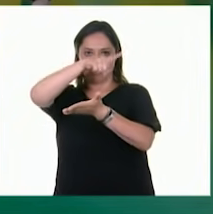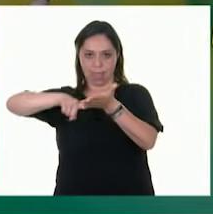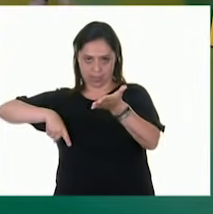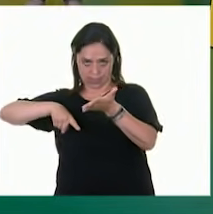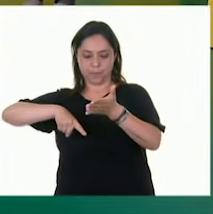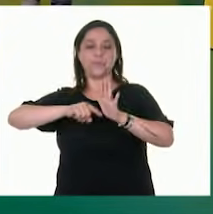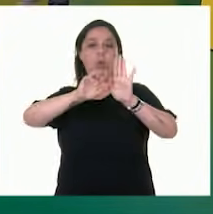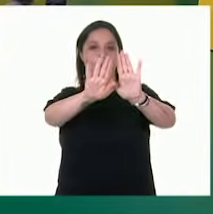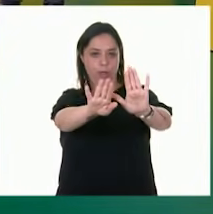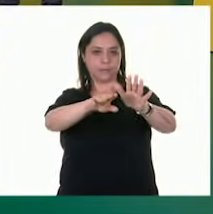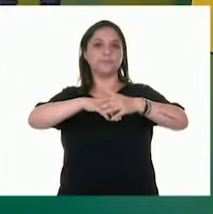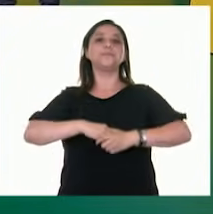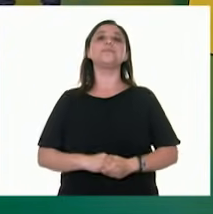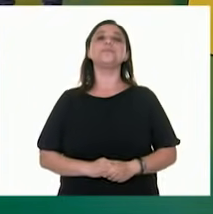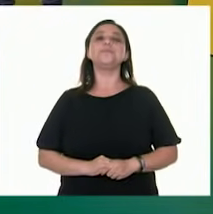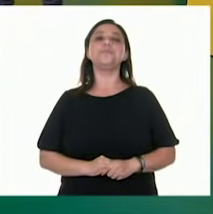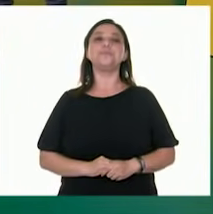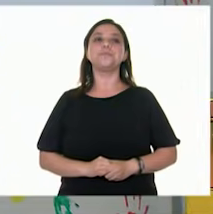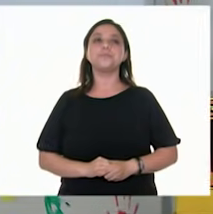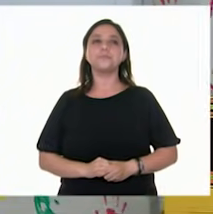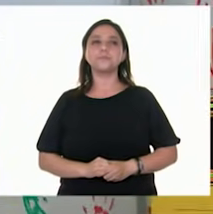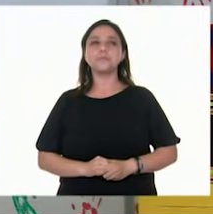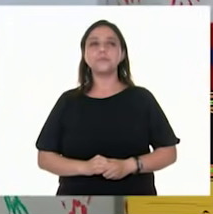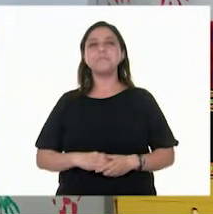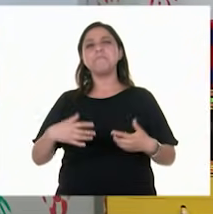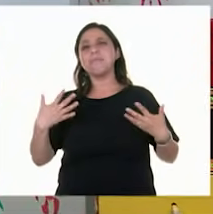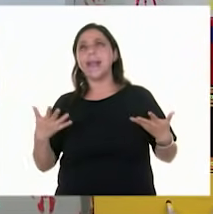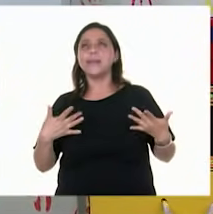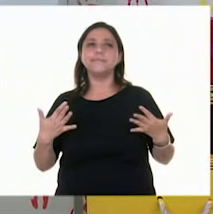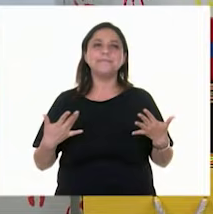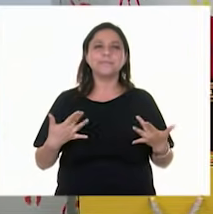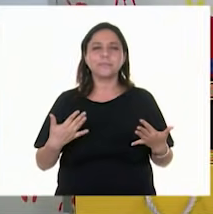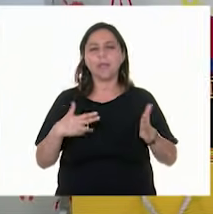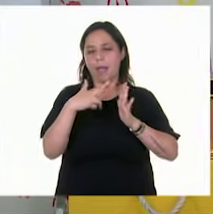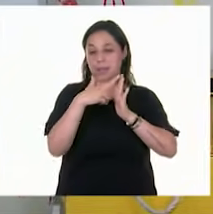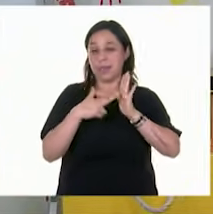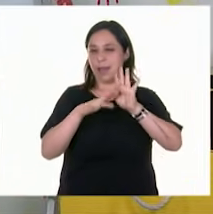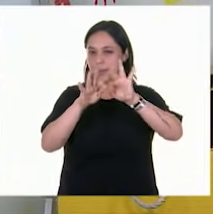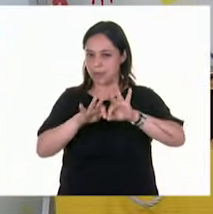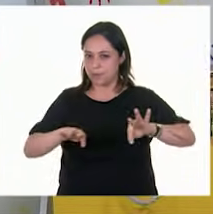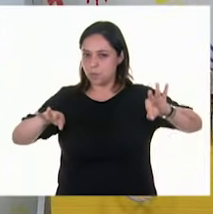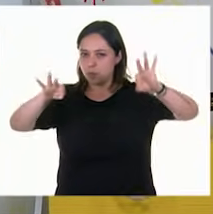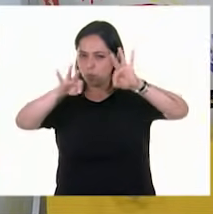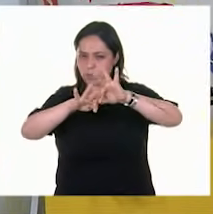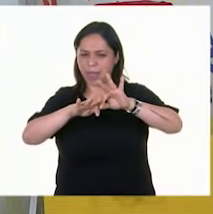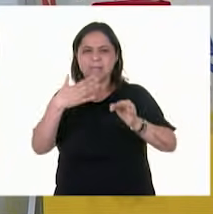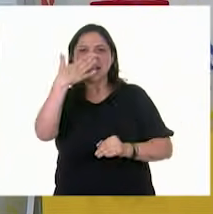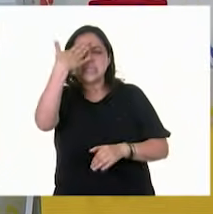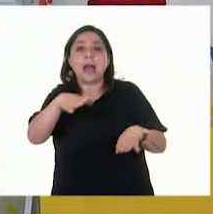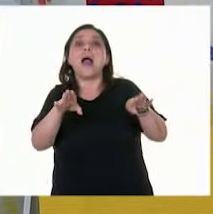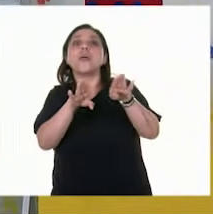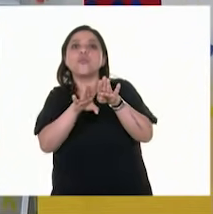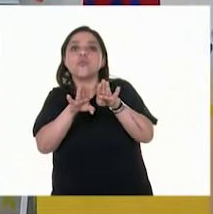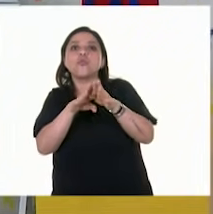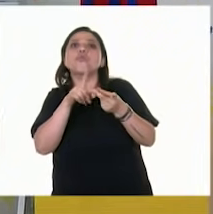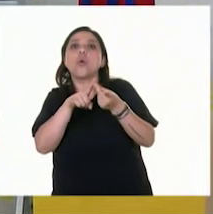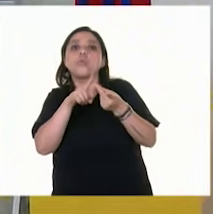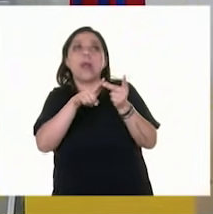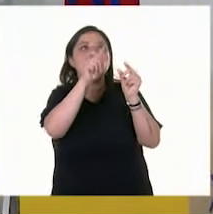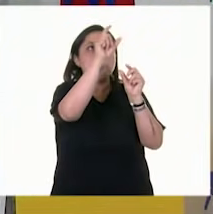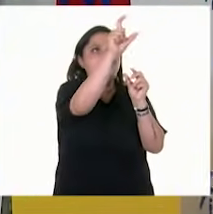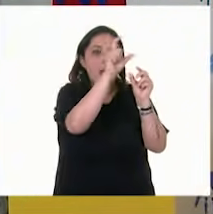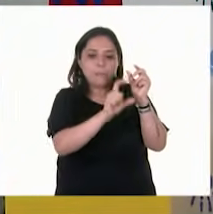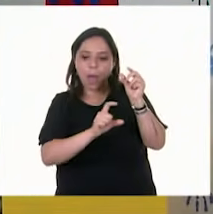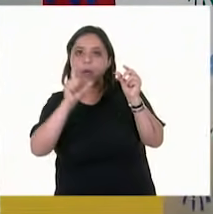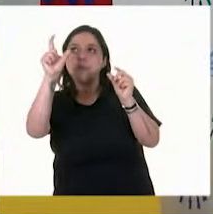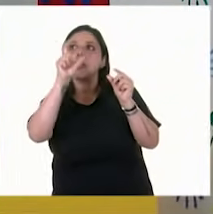Mariana, aquí viene lo más... digamos que una regla muy importante. Porque ¿cómo vamos a saber dónde colocar nuestro